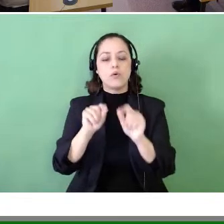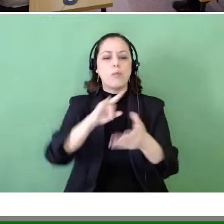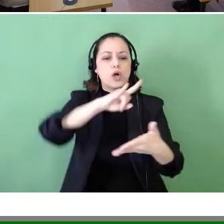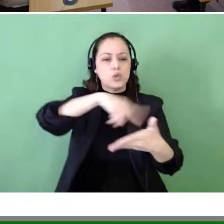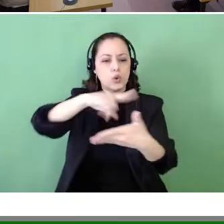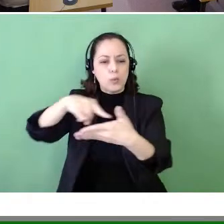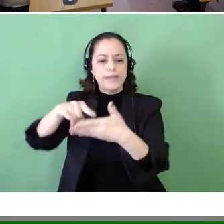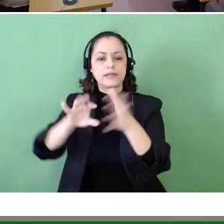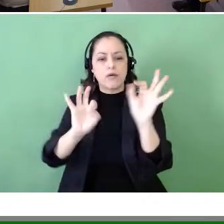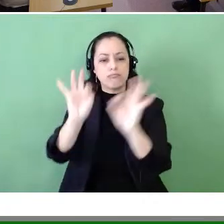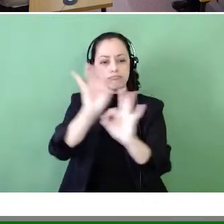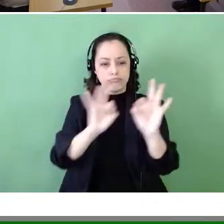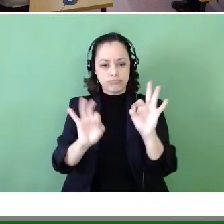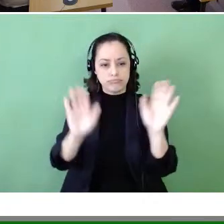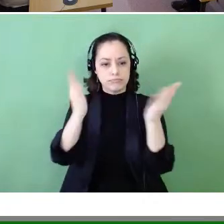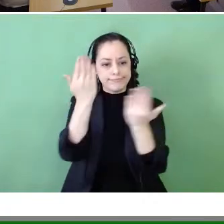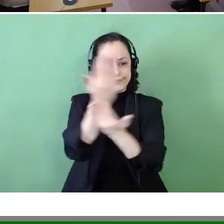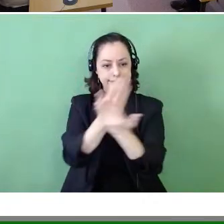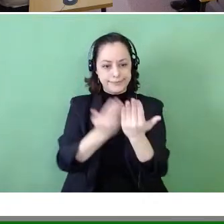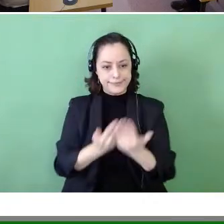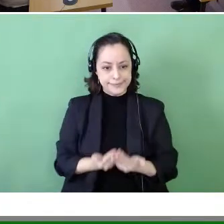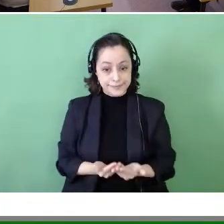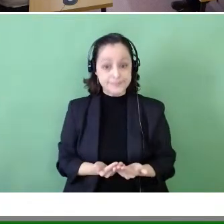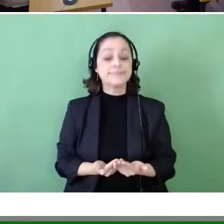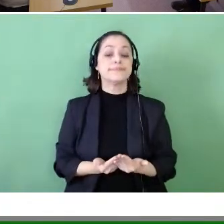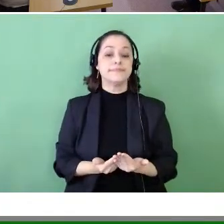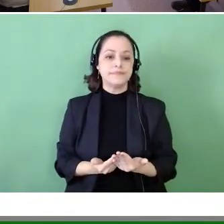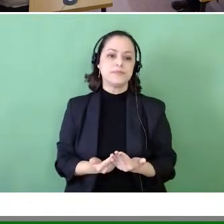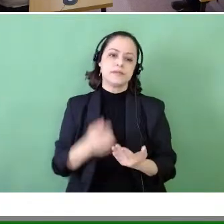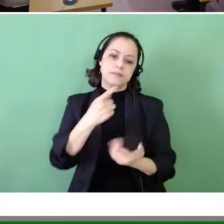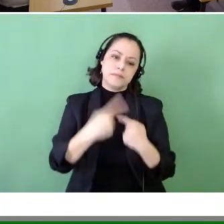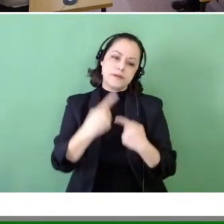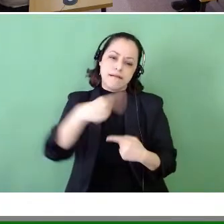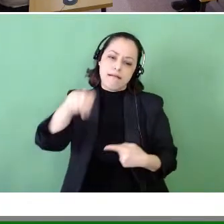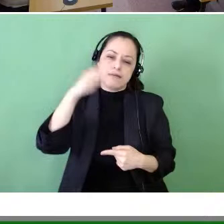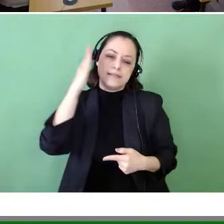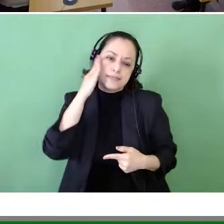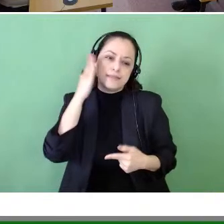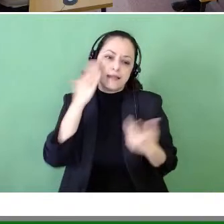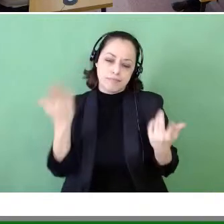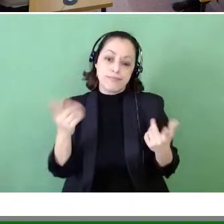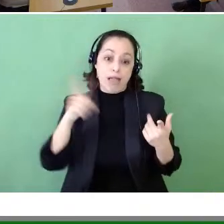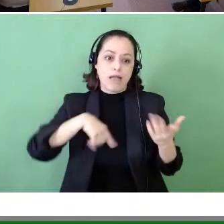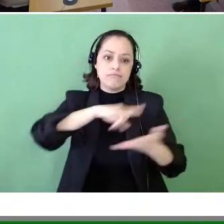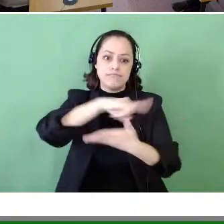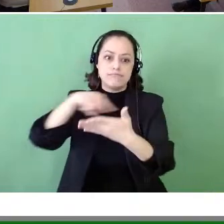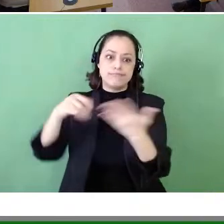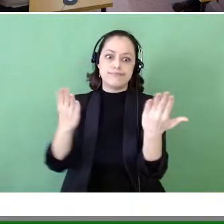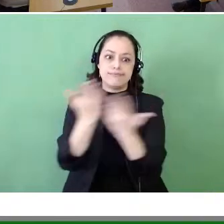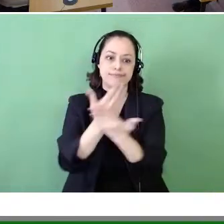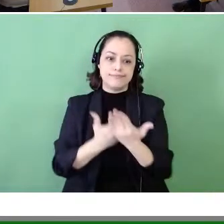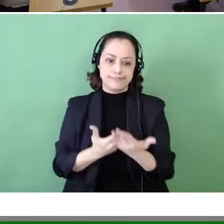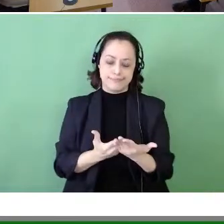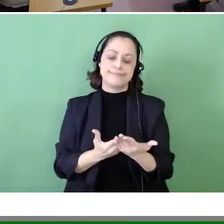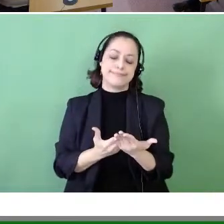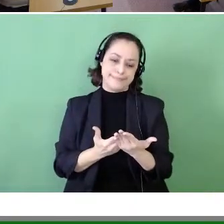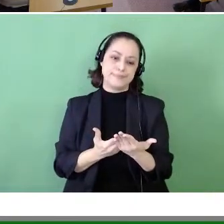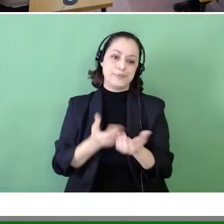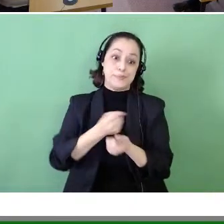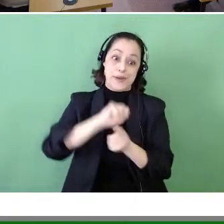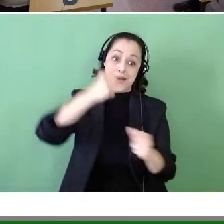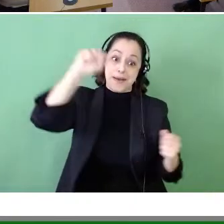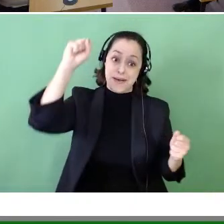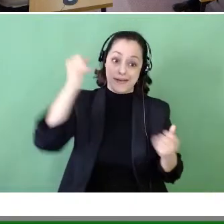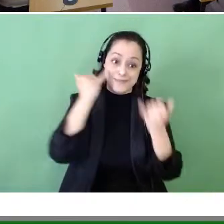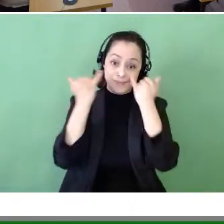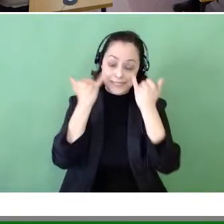documentaciones y todo, que ya sabéis que son muchas. Después, la etapa de recogida